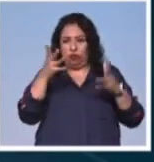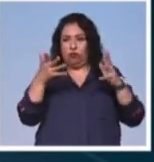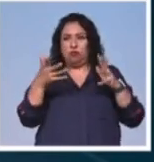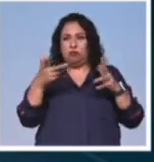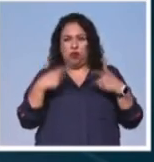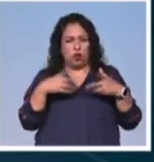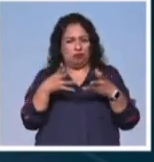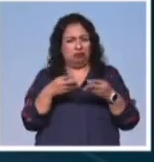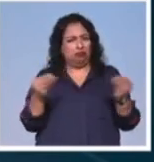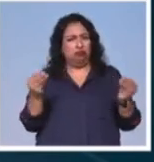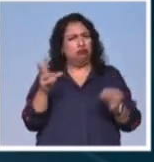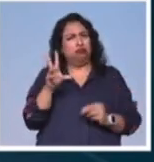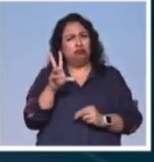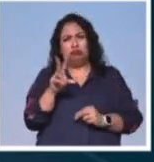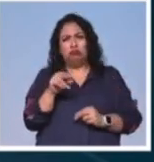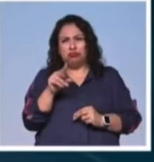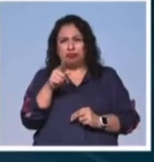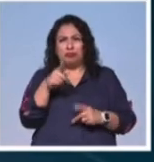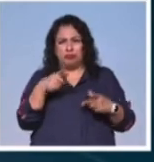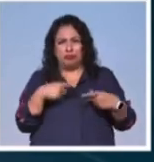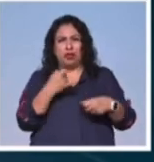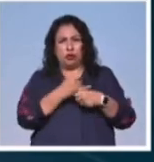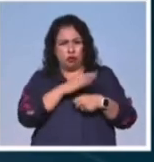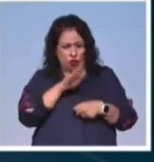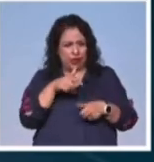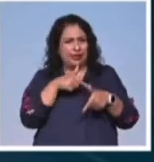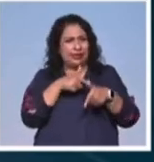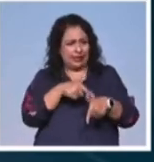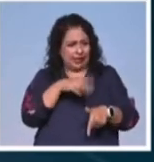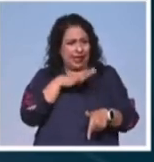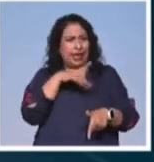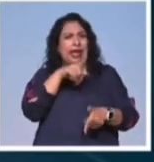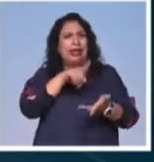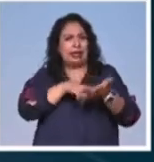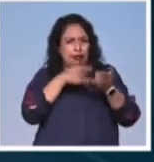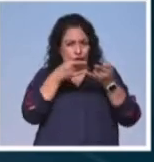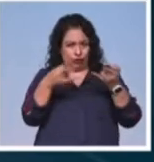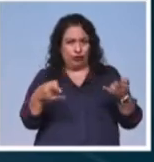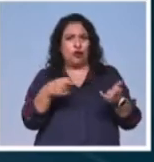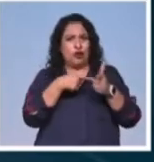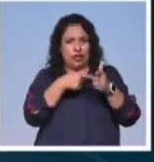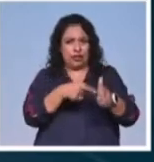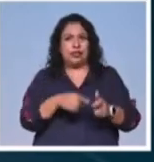no desaparece. Incluso este personaje que muere sigue estando presente en la historia, ¿no?